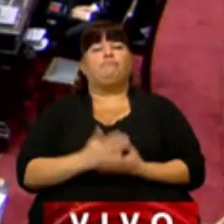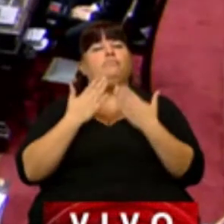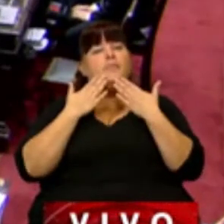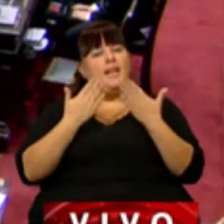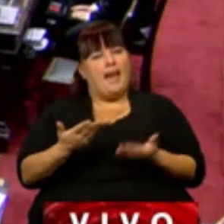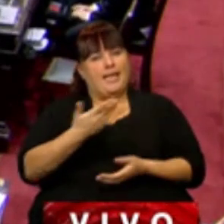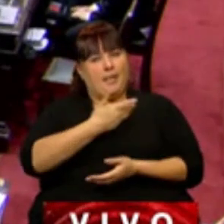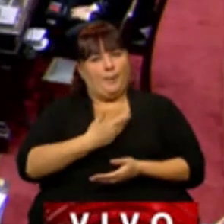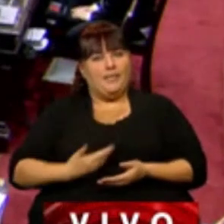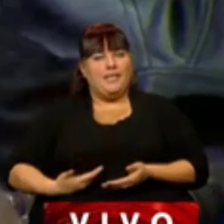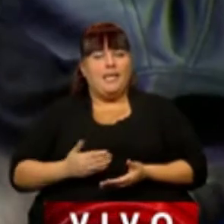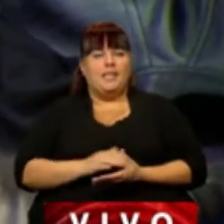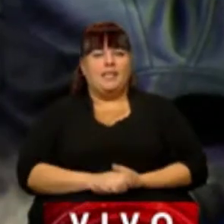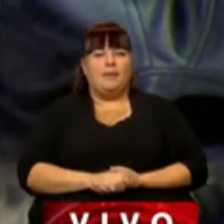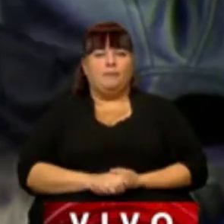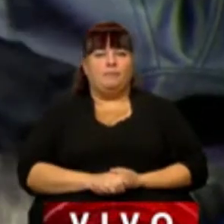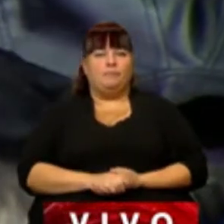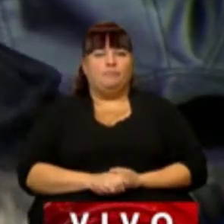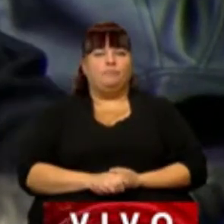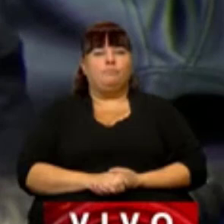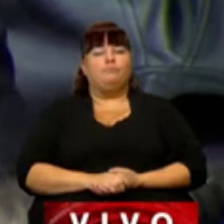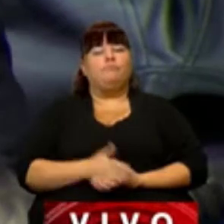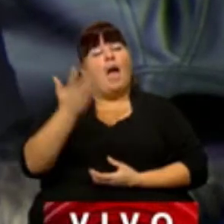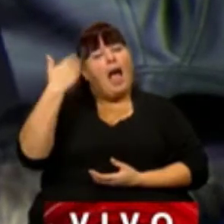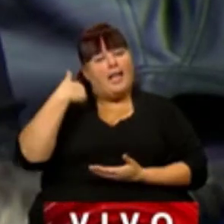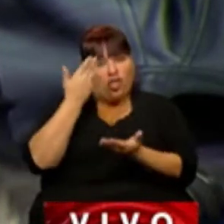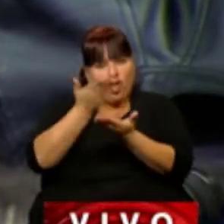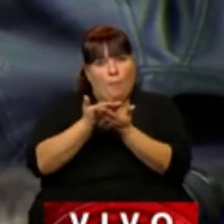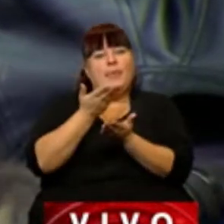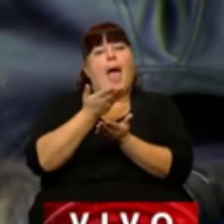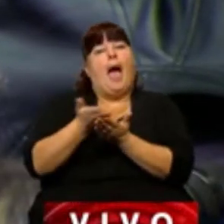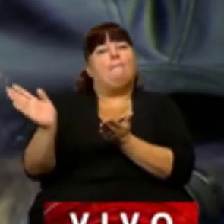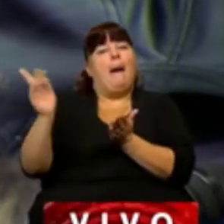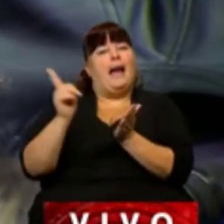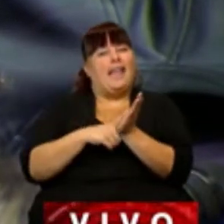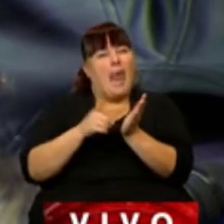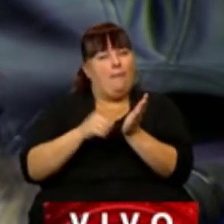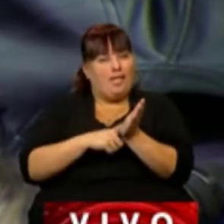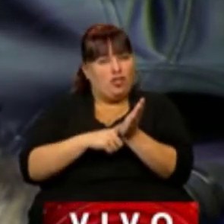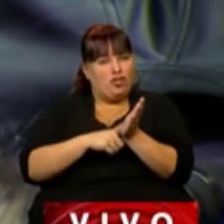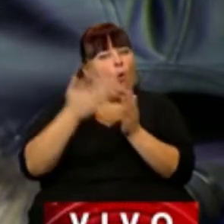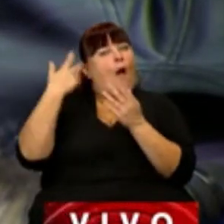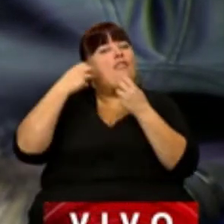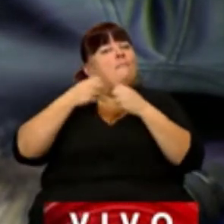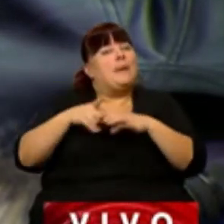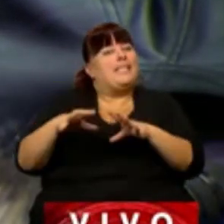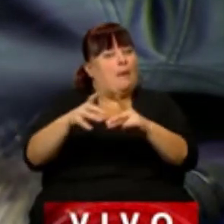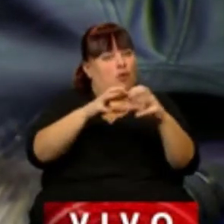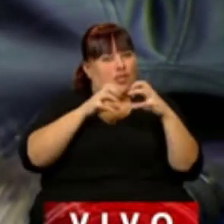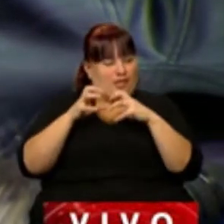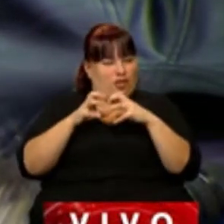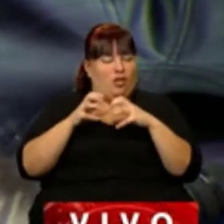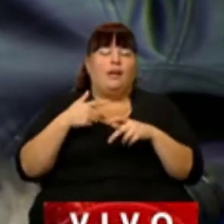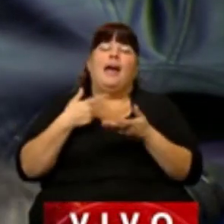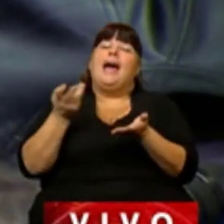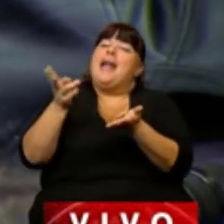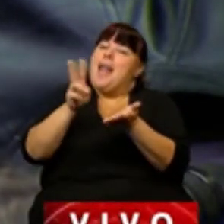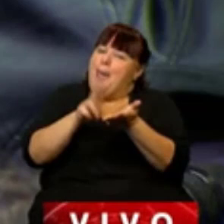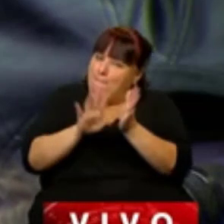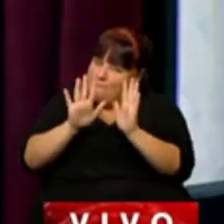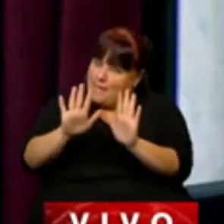Gracias, señor presidente. Habíamos pedido un apartamiento del reglamento al inicio de esta sesión. Reitero